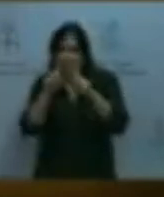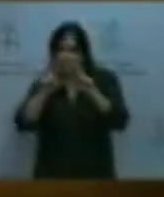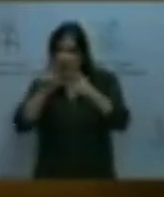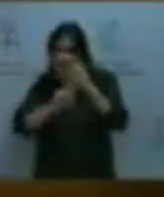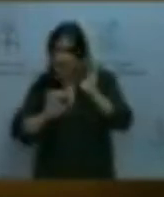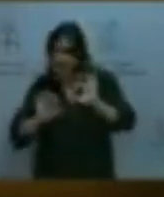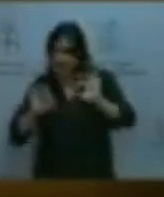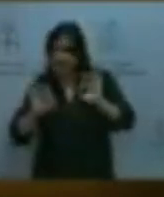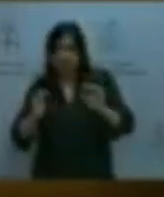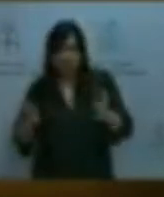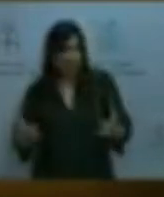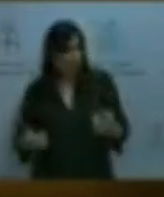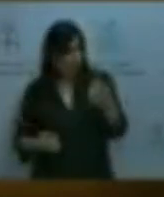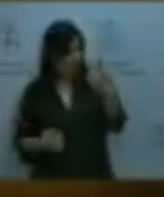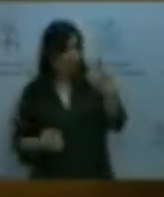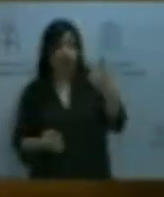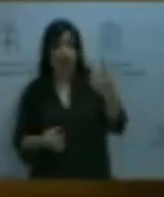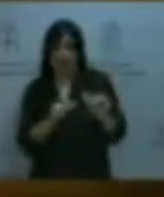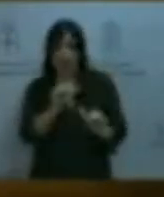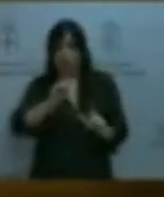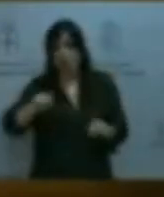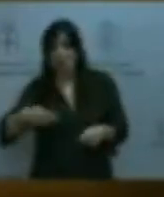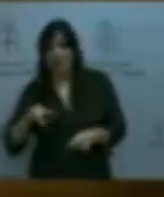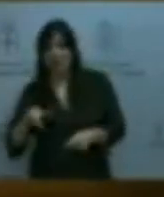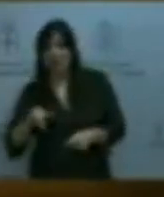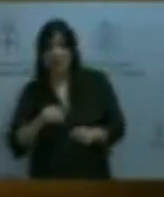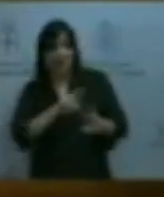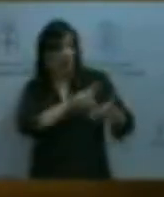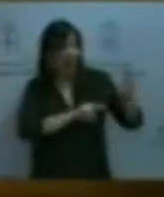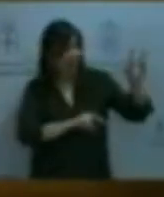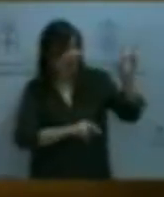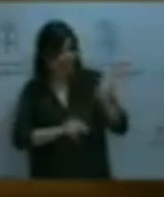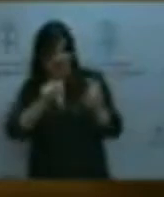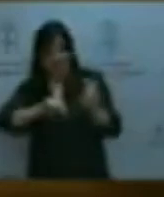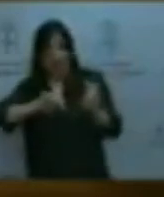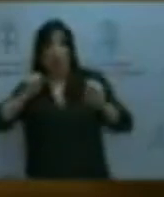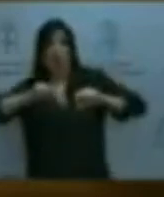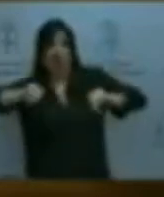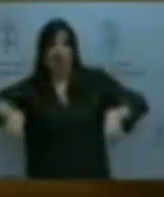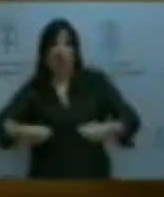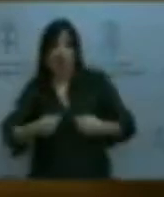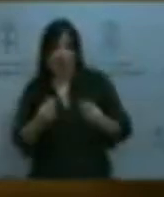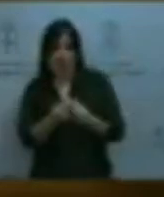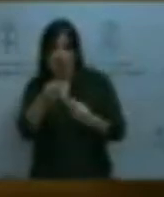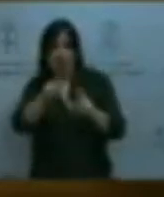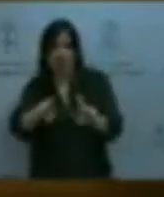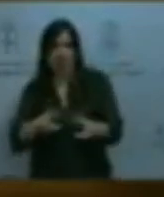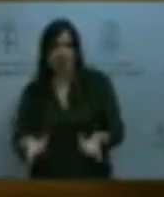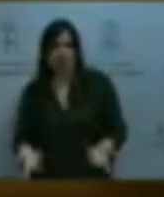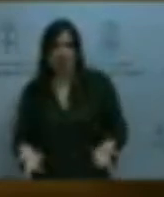pero vienen de galicia a firmar los convenios con esa empresa no nosotros